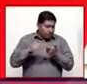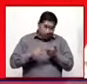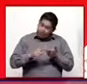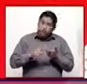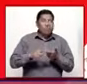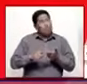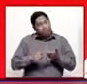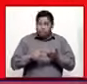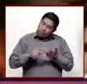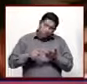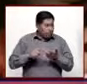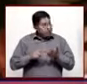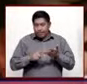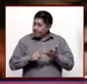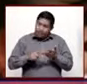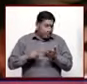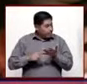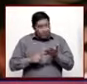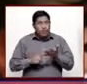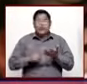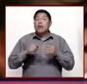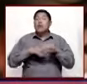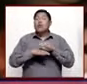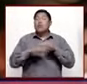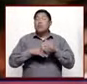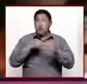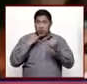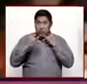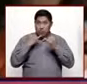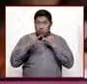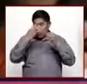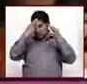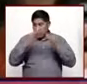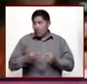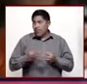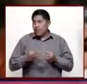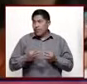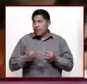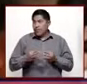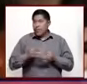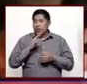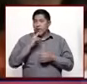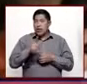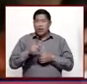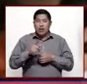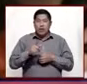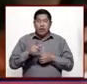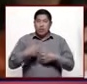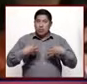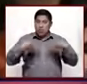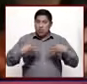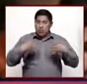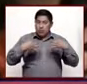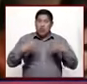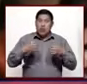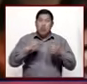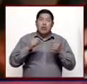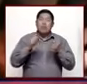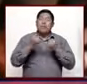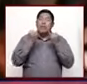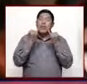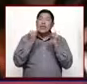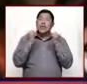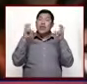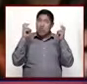cuestionamientos. Con base en las referencias y definiciones de la Real Academia Española, la